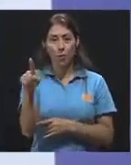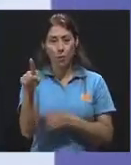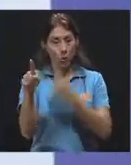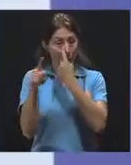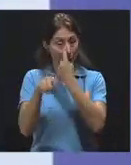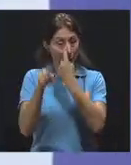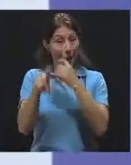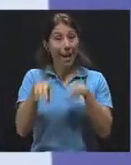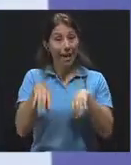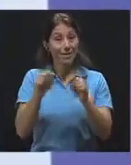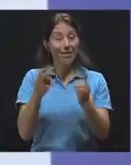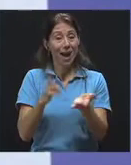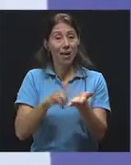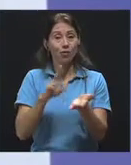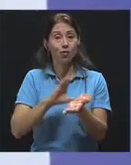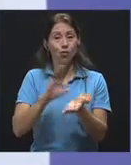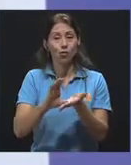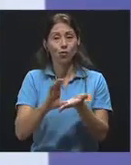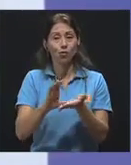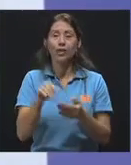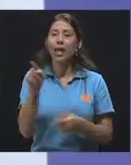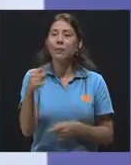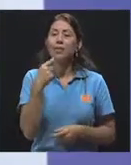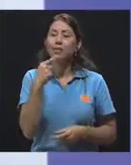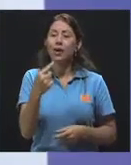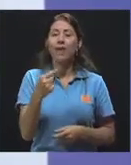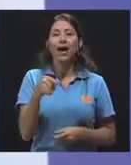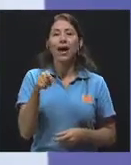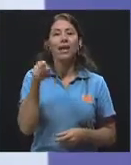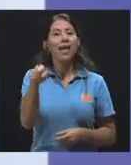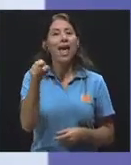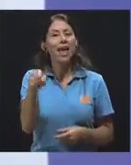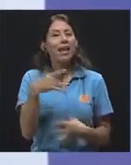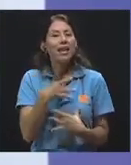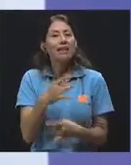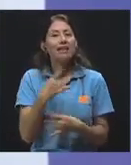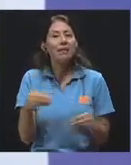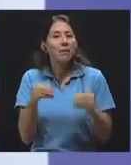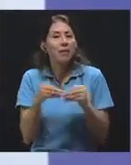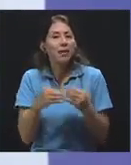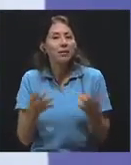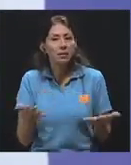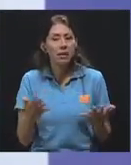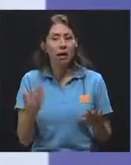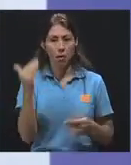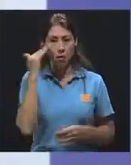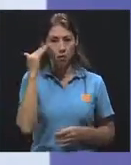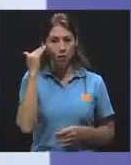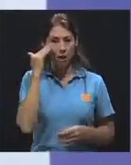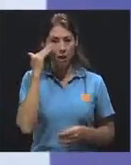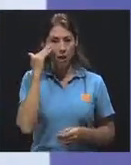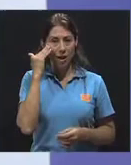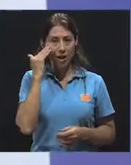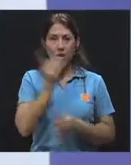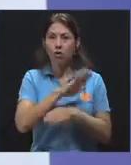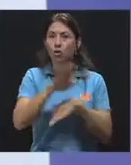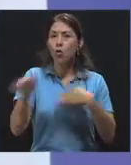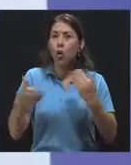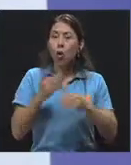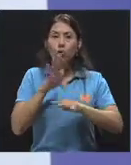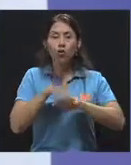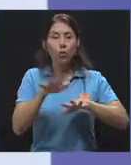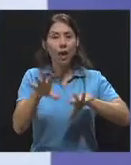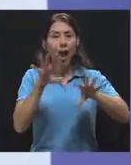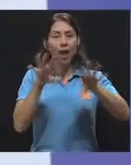921 y que lleva los cursos, que él mencionaba como que a él lo que le interesaba más es como conocer, ¿verdad?, todo acerca del